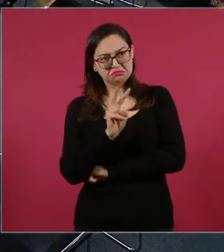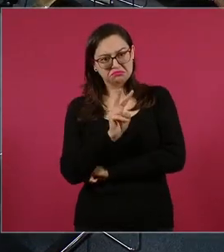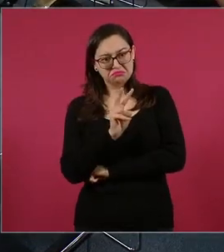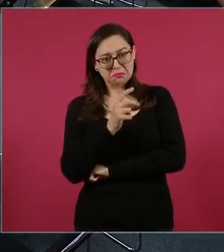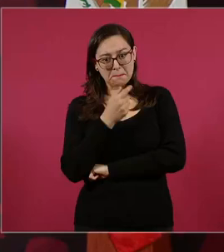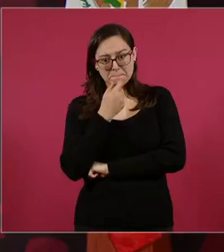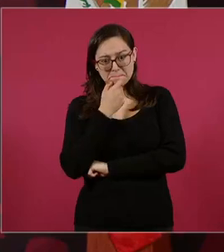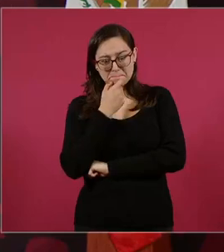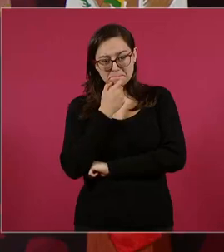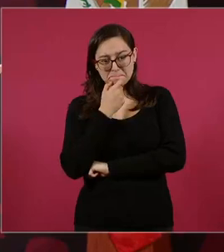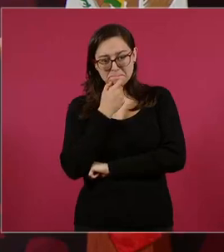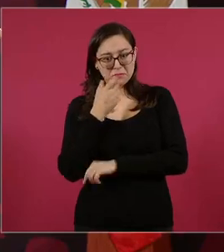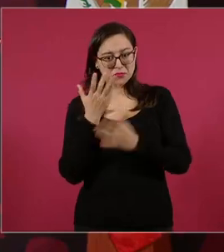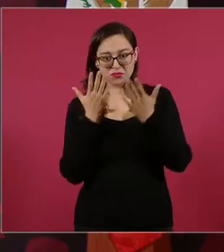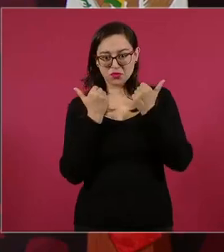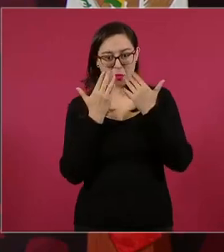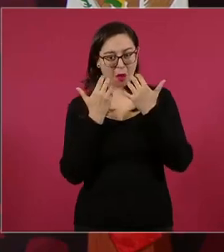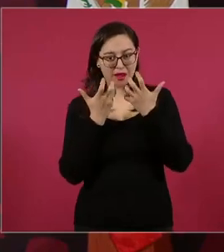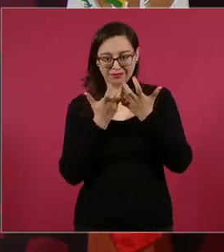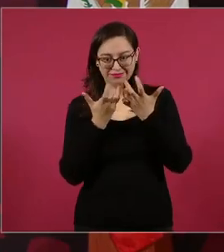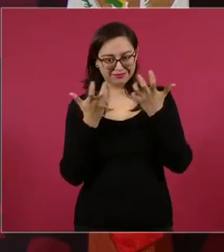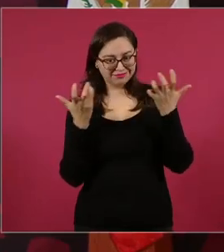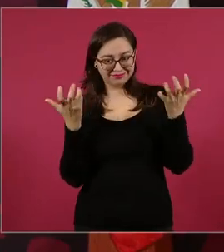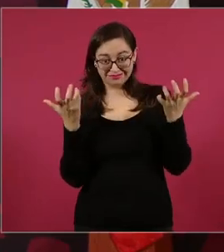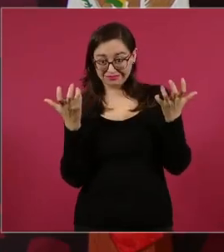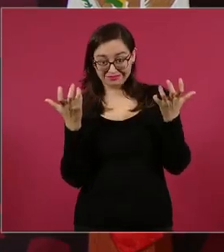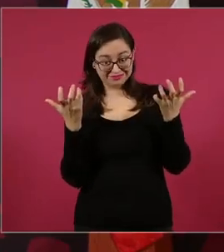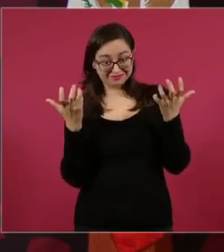y pudieran hacer la autocrítica.